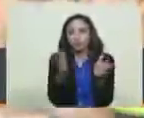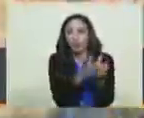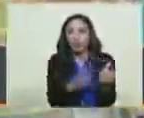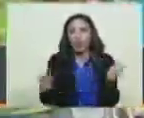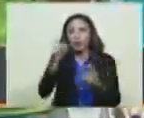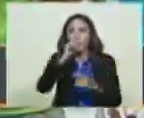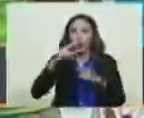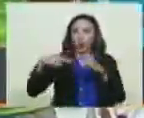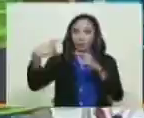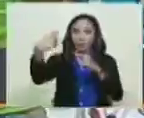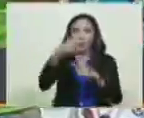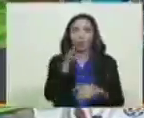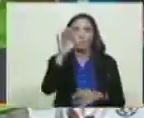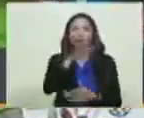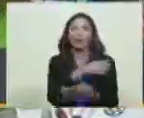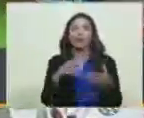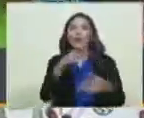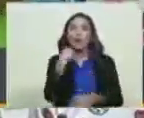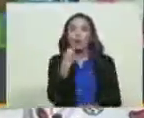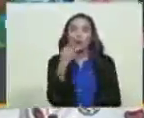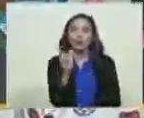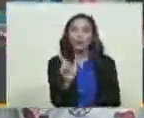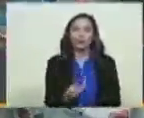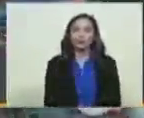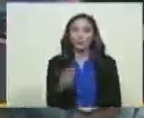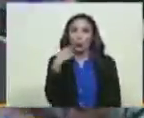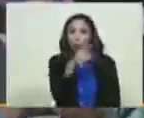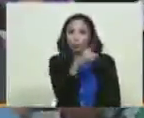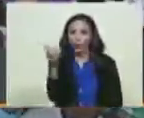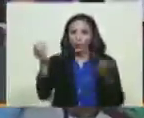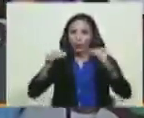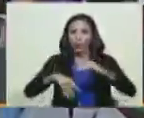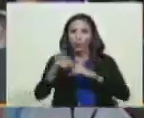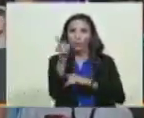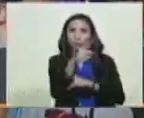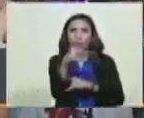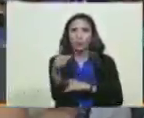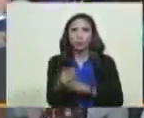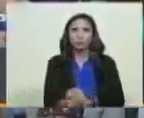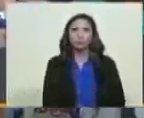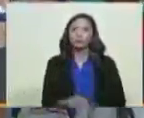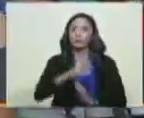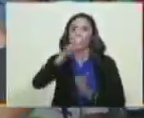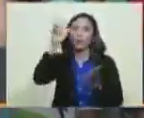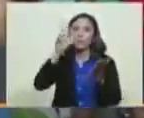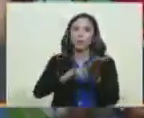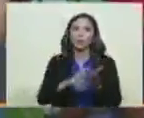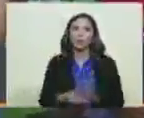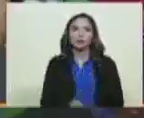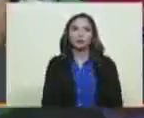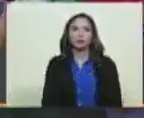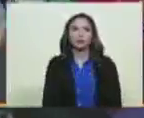de la jp su vez ustedes están de acuerdo ha probado pues